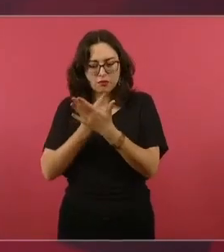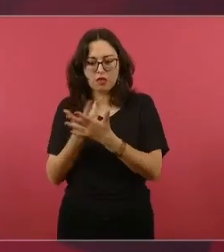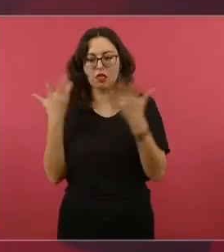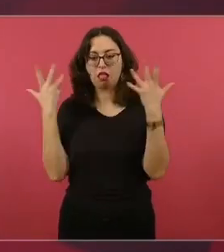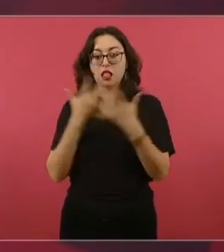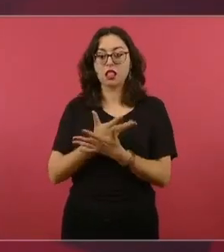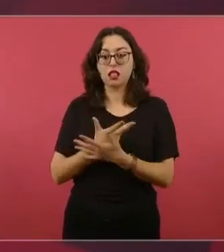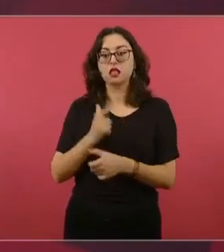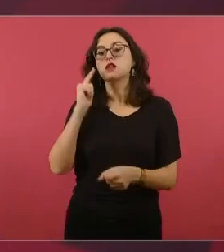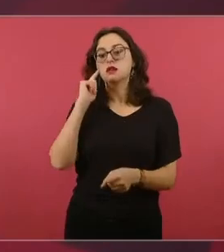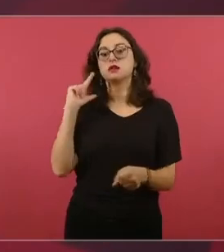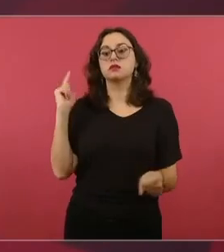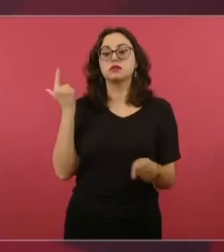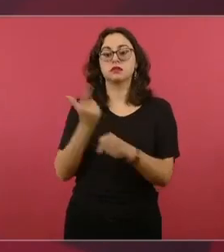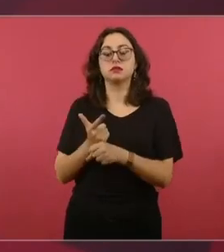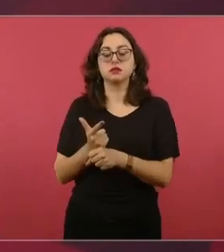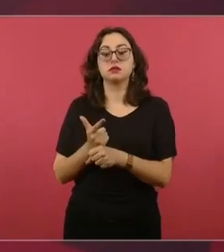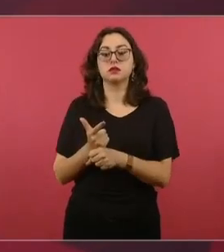de